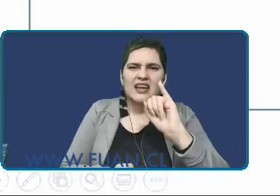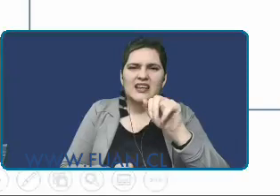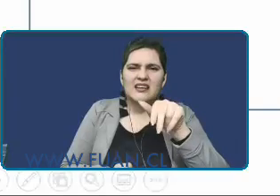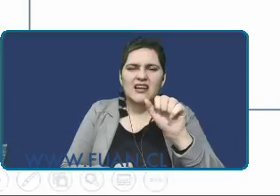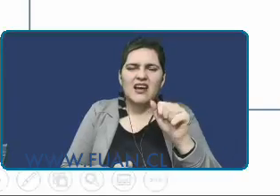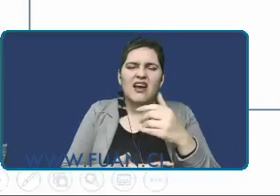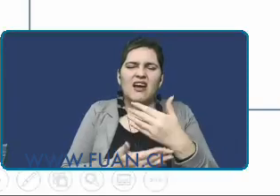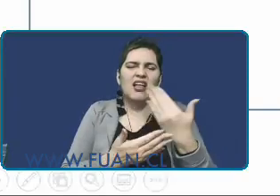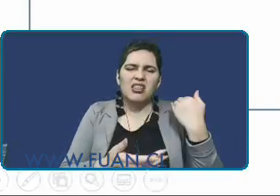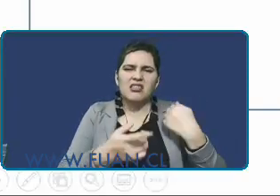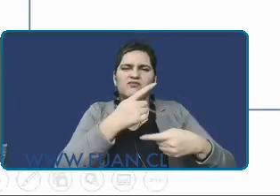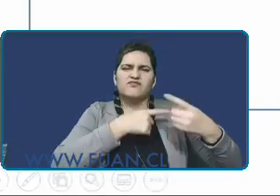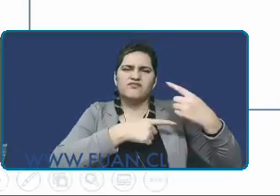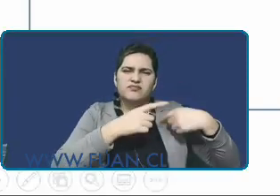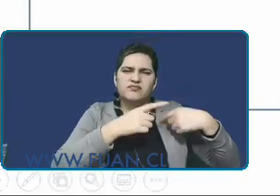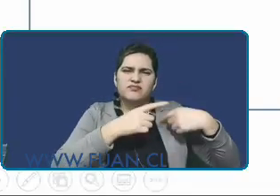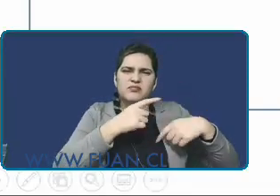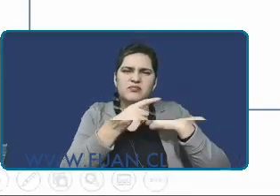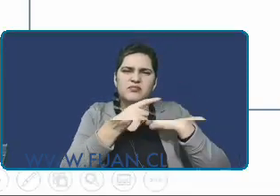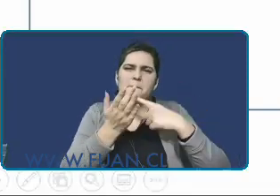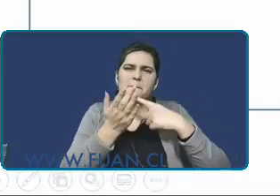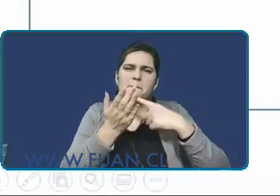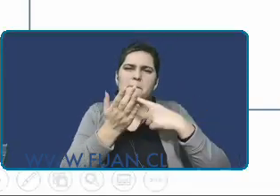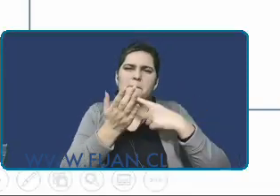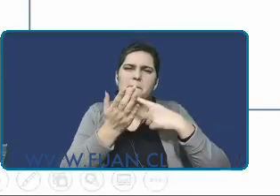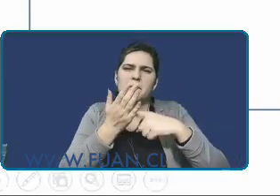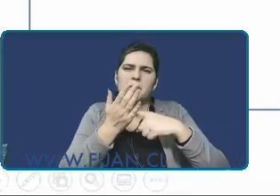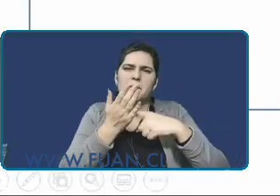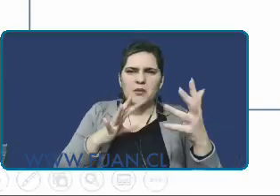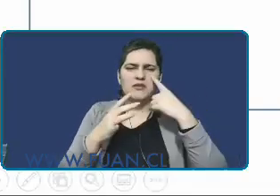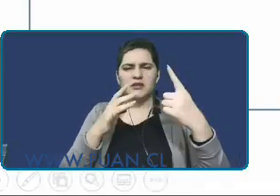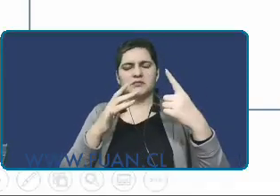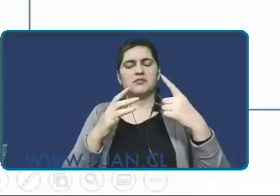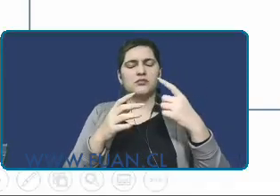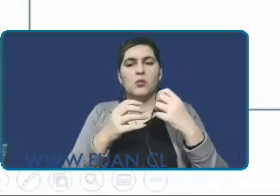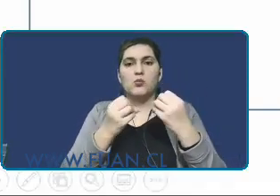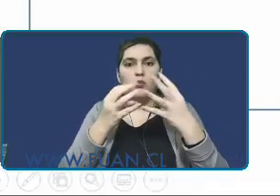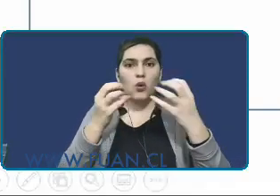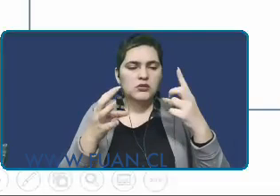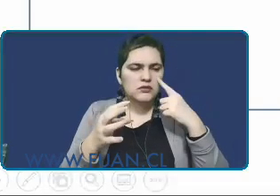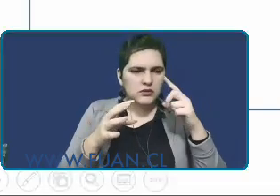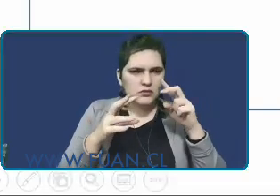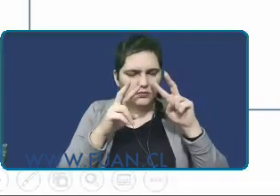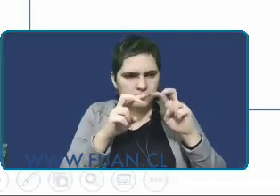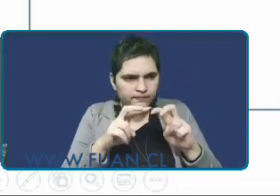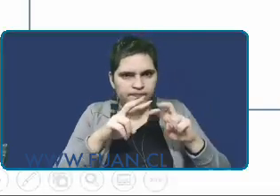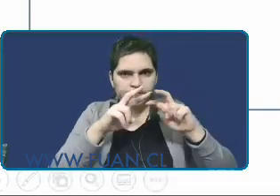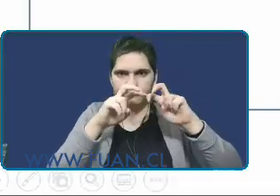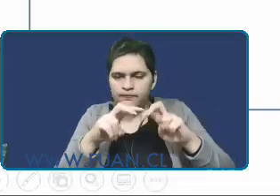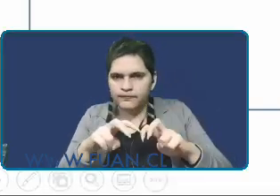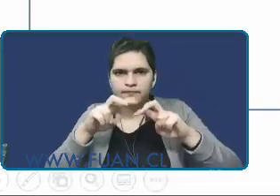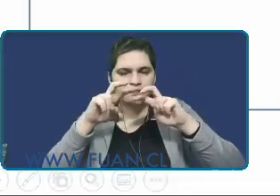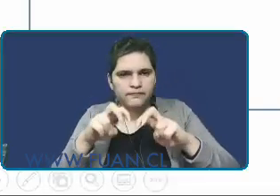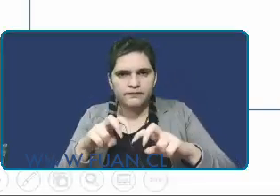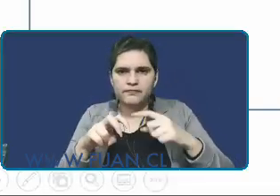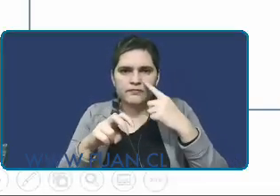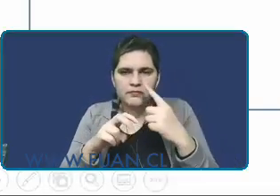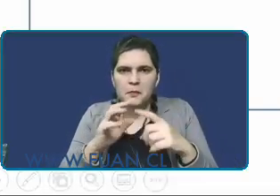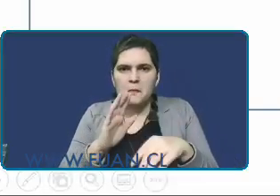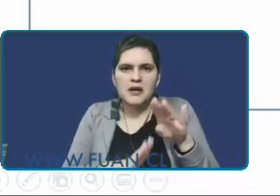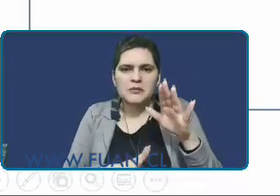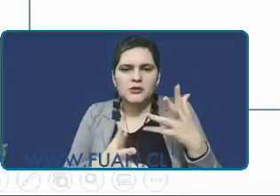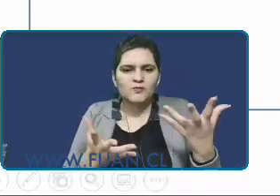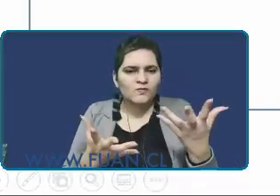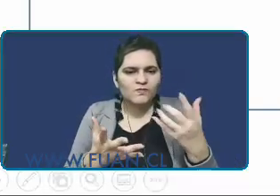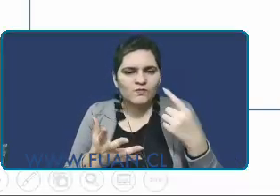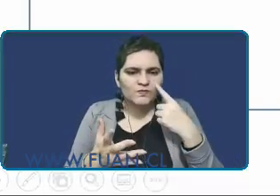y se hicieron muchos artículos después bien hechos, pero fundamentalmente si uno le quisiera transmitir